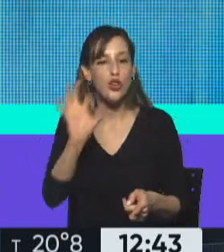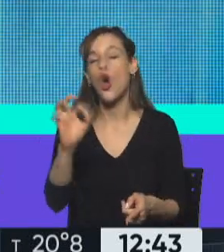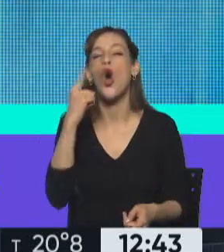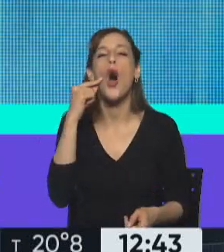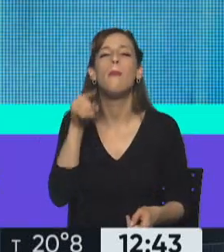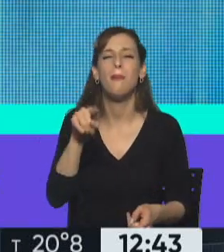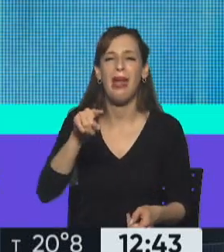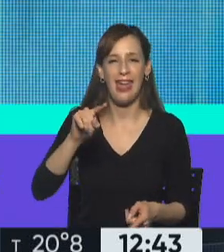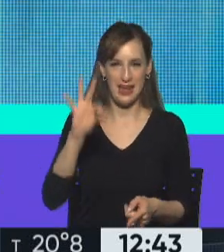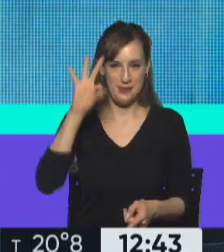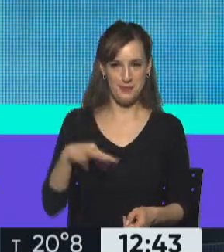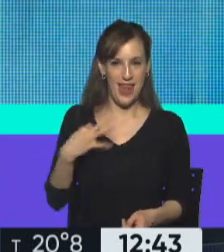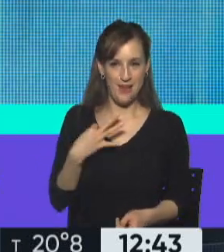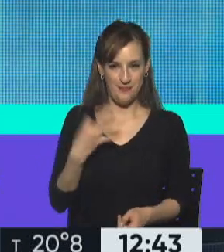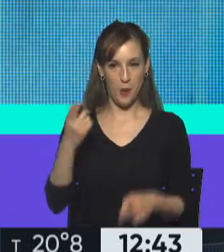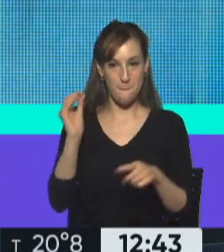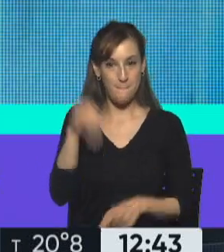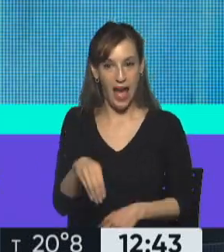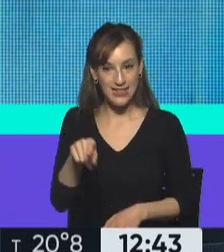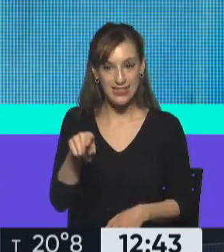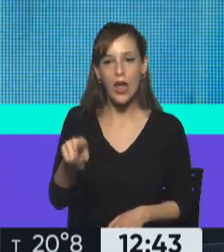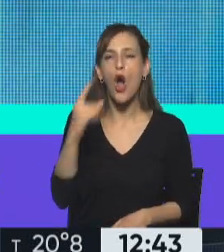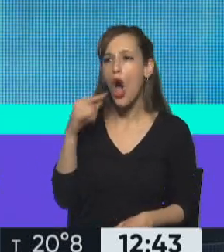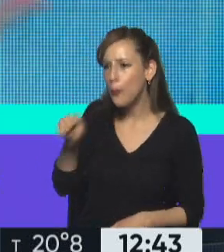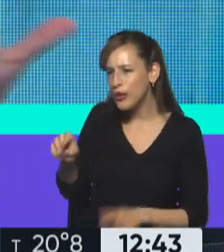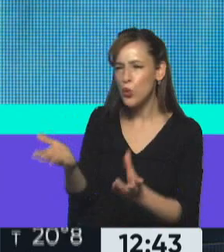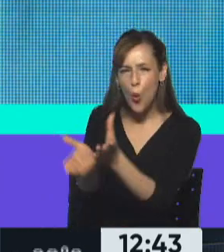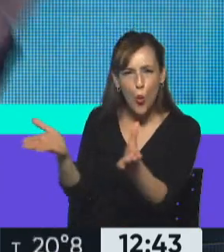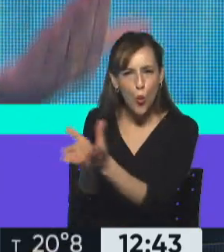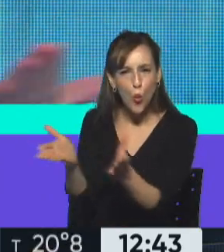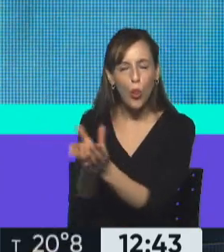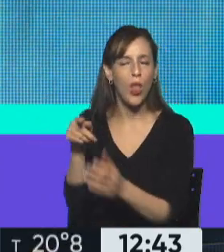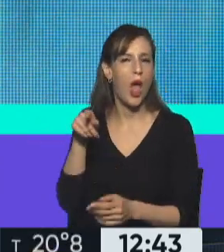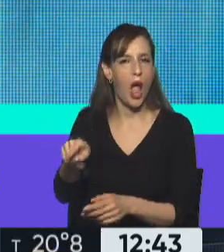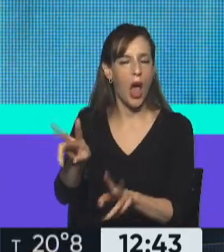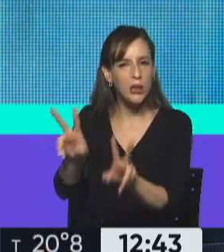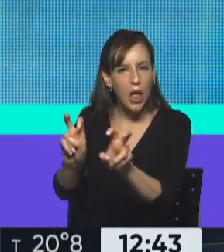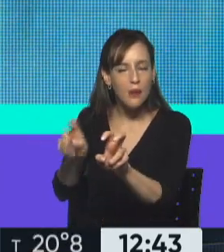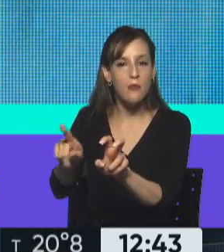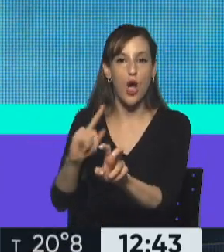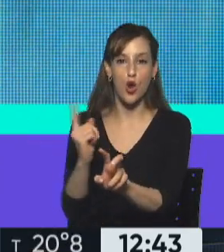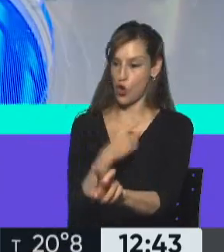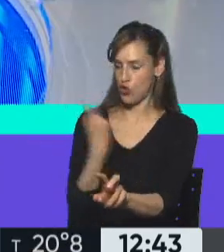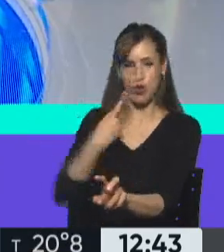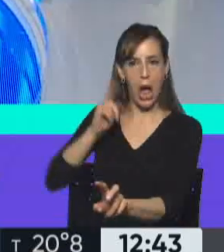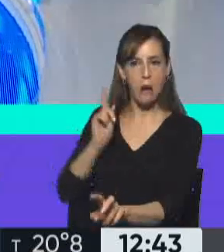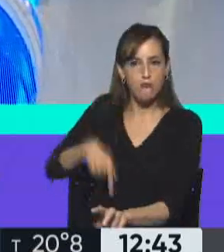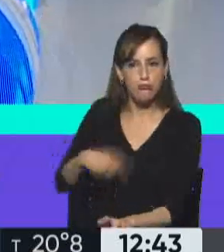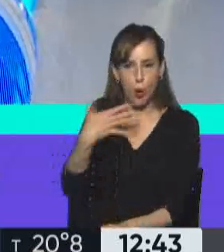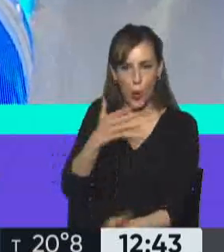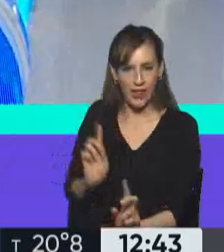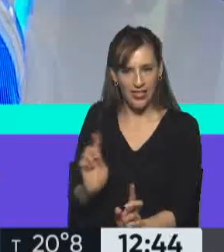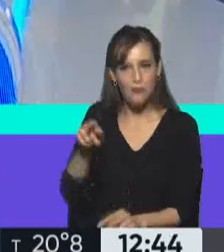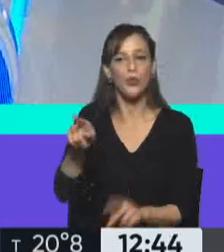porque él sí estudió algo muy complejo y difícil y lejano para nosotros que se llama en física los